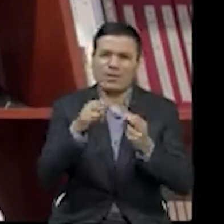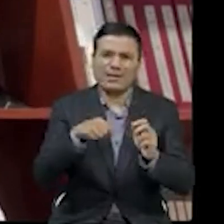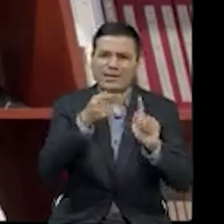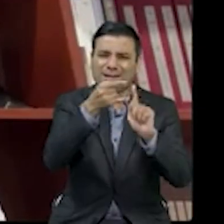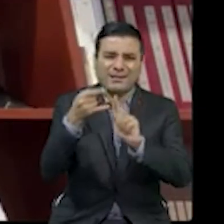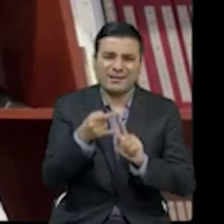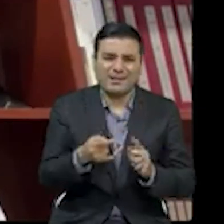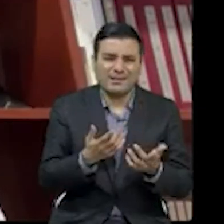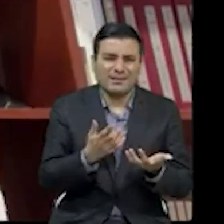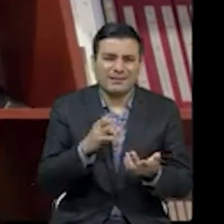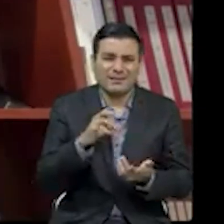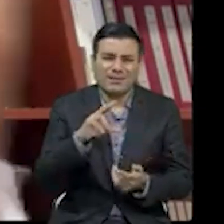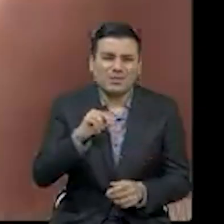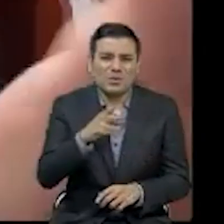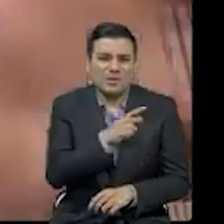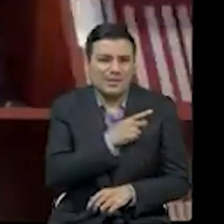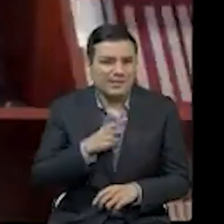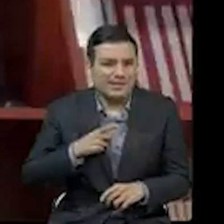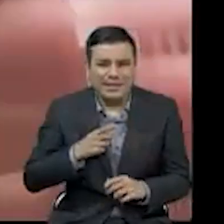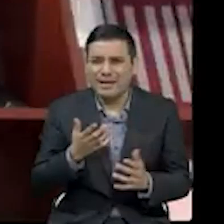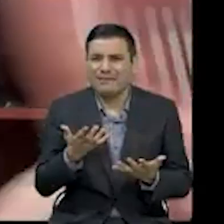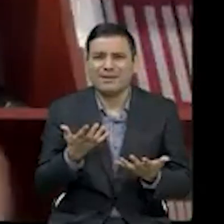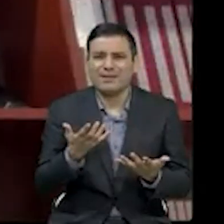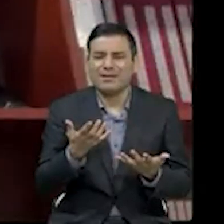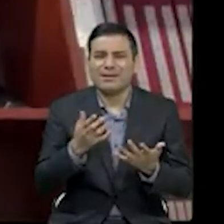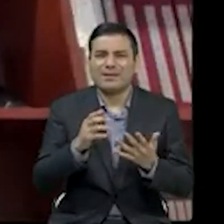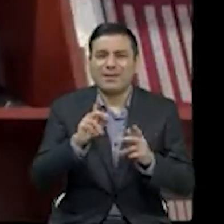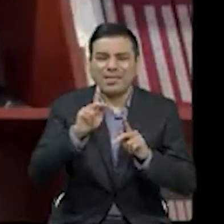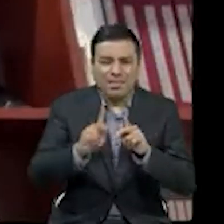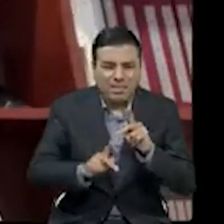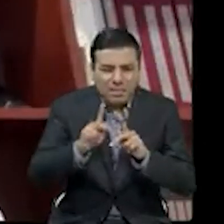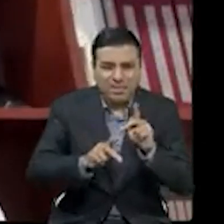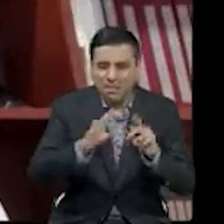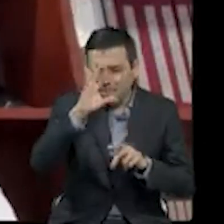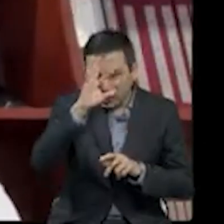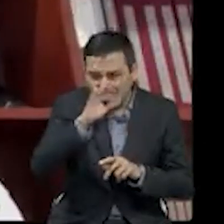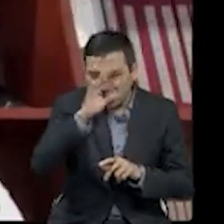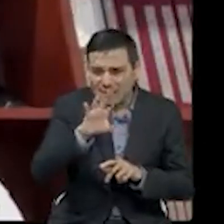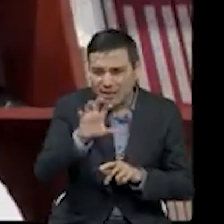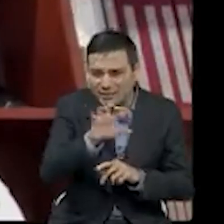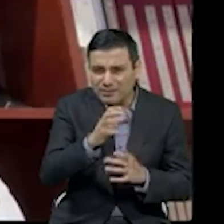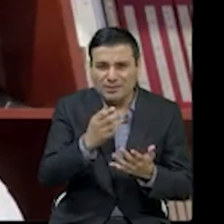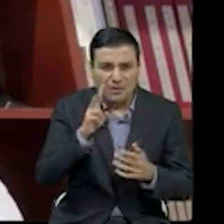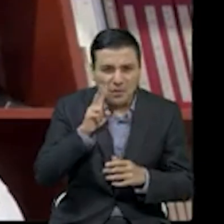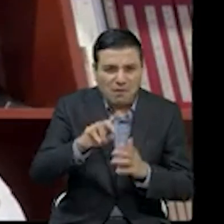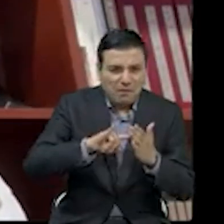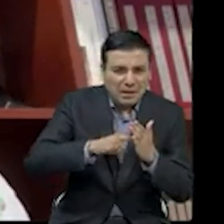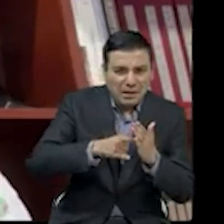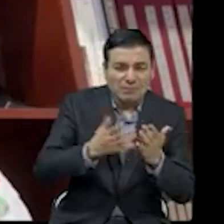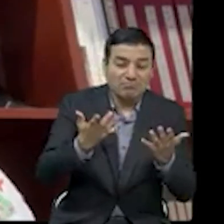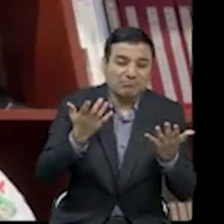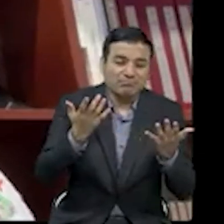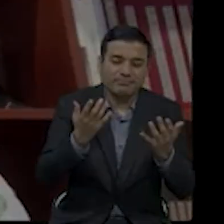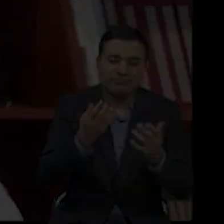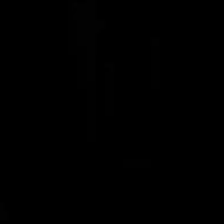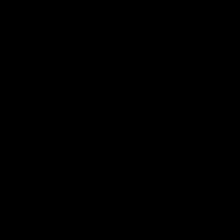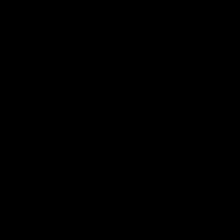se interrumpe, se corta, el reloj no está a la vista, no sabe uno cuánto tiempo tiene, en fin. De todos modos ya había dicho lo esencial. Gracias. Gracias.